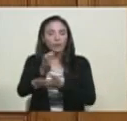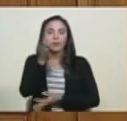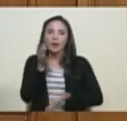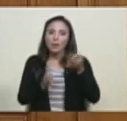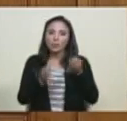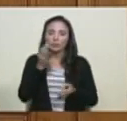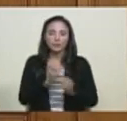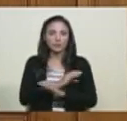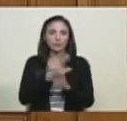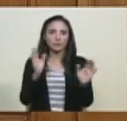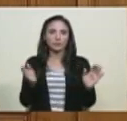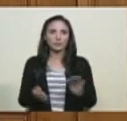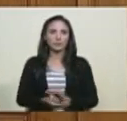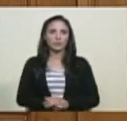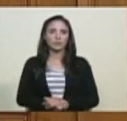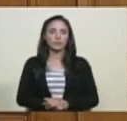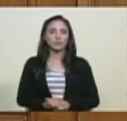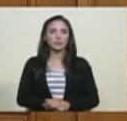justicia.